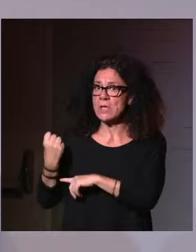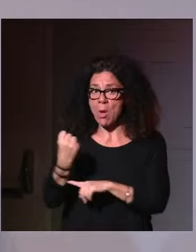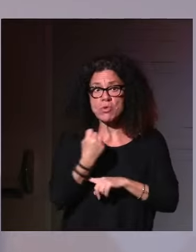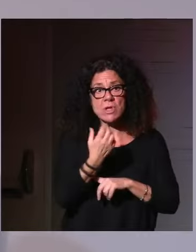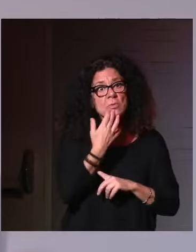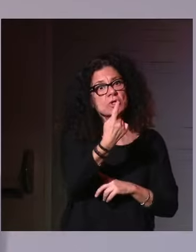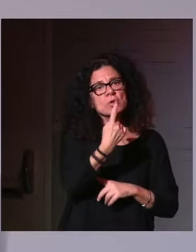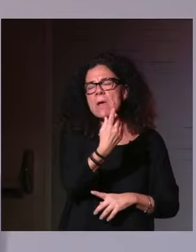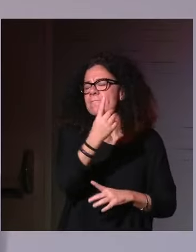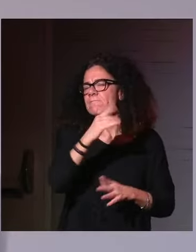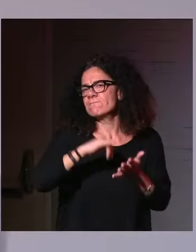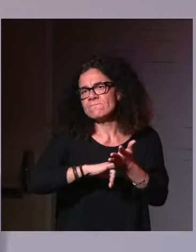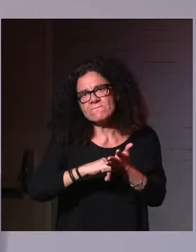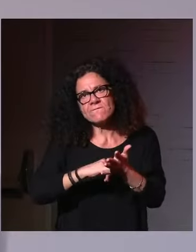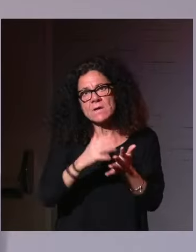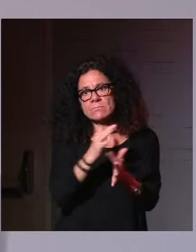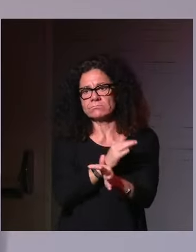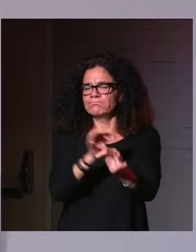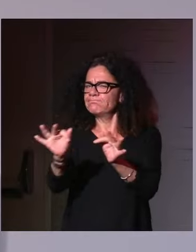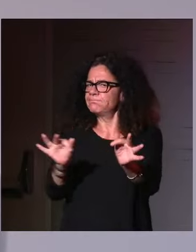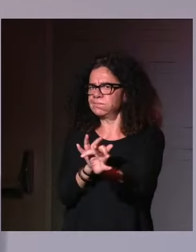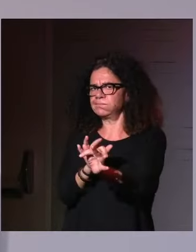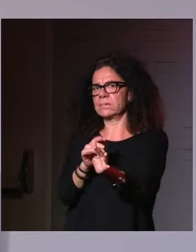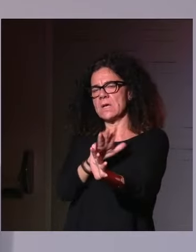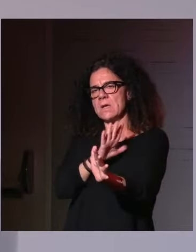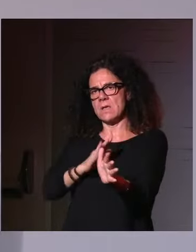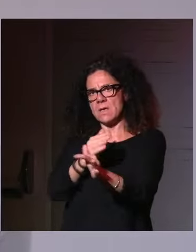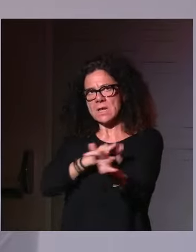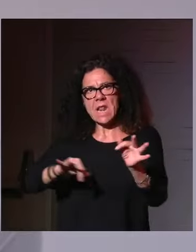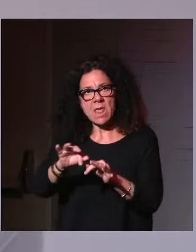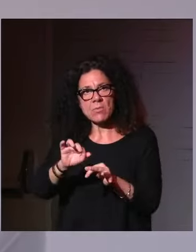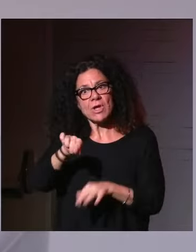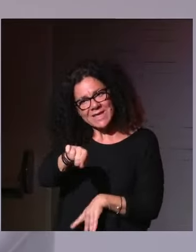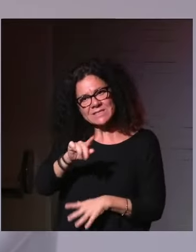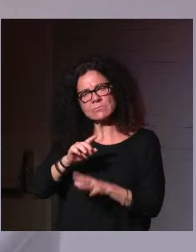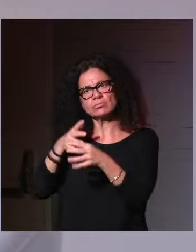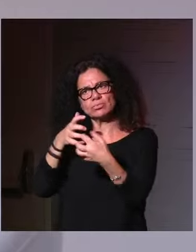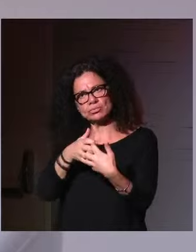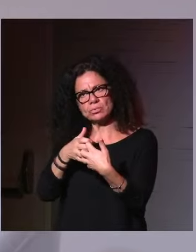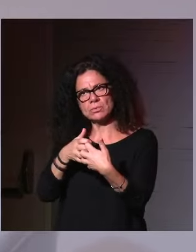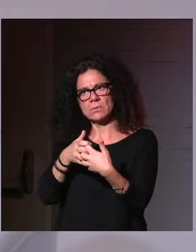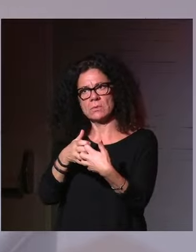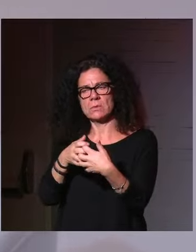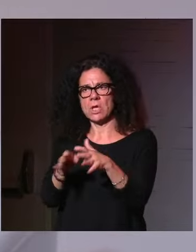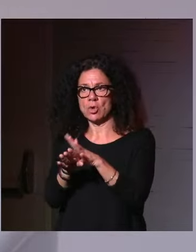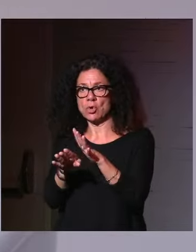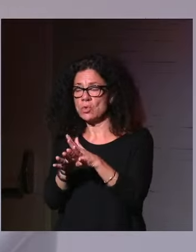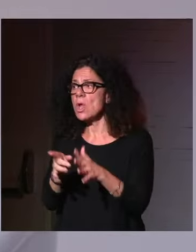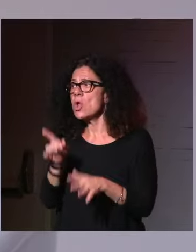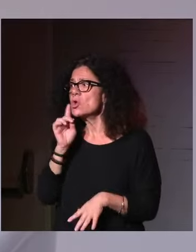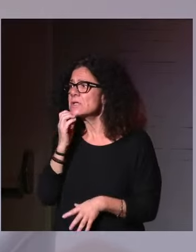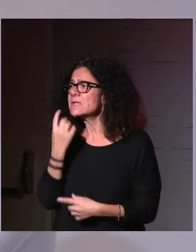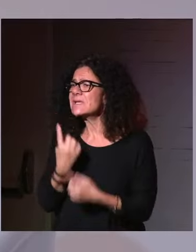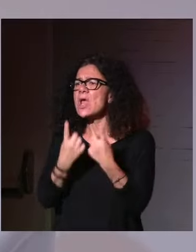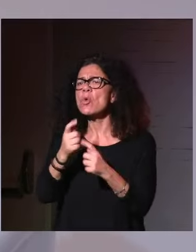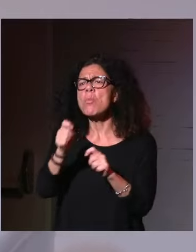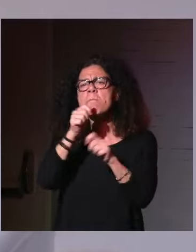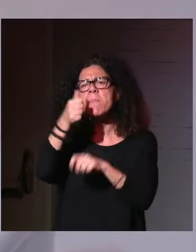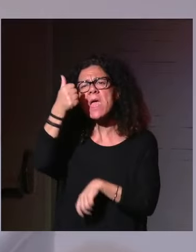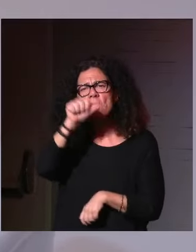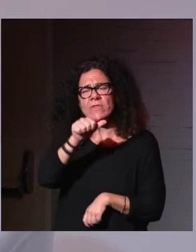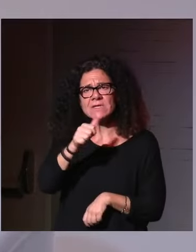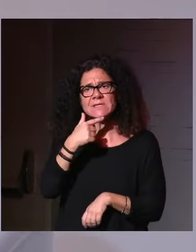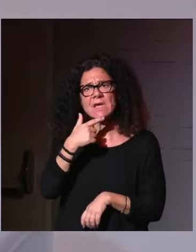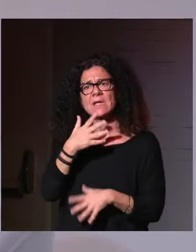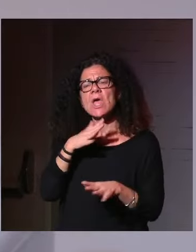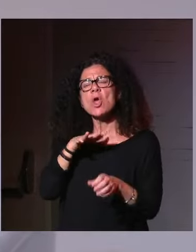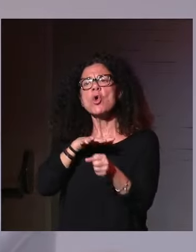puede más Pasa una segunda línea y las y las demás toman Esa primera línea y ponen el cuerpo no sé si algún periodista que cubra casa